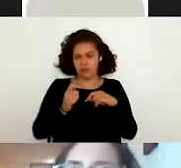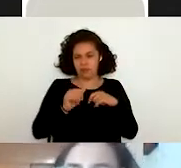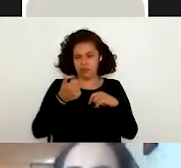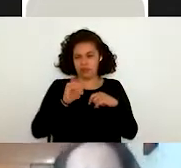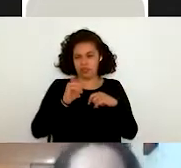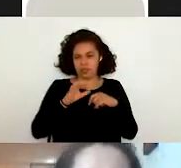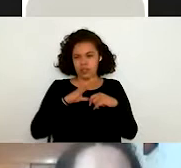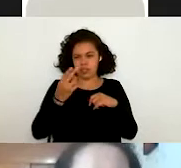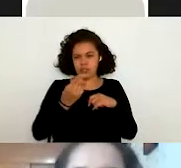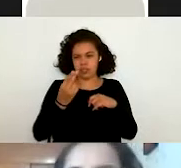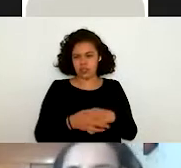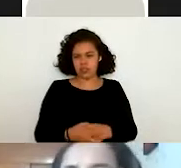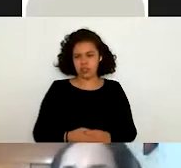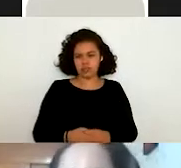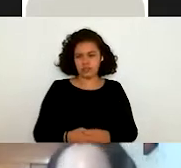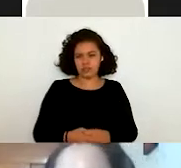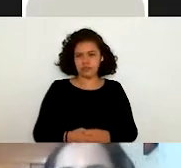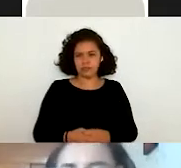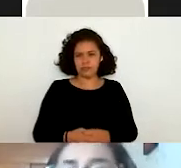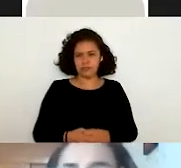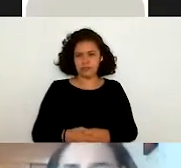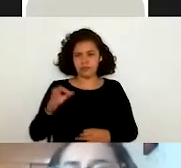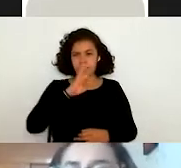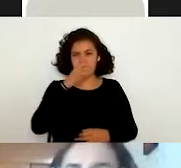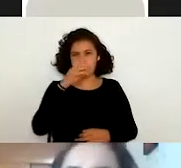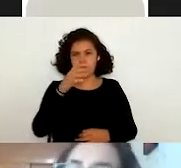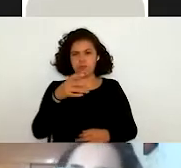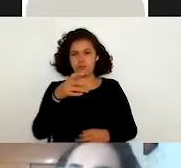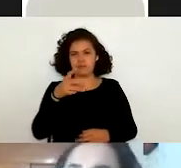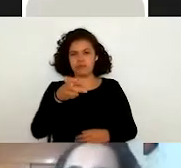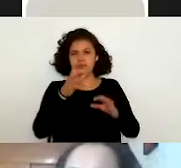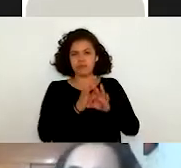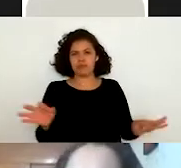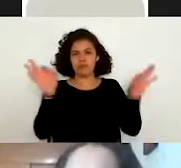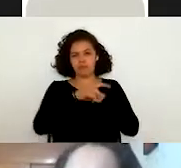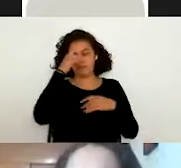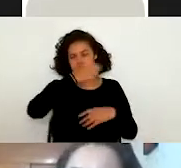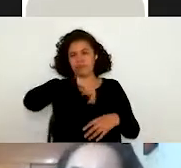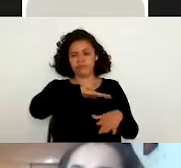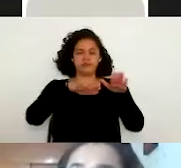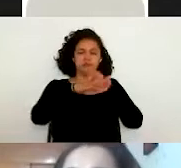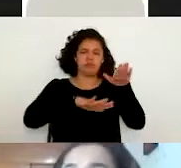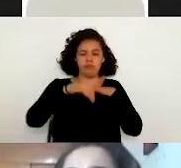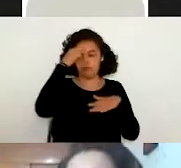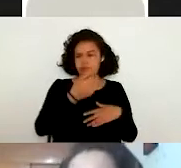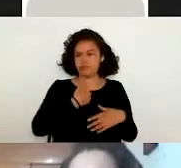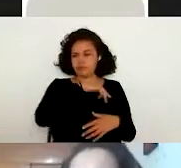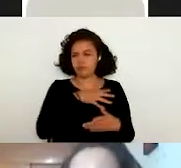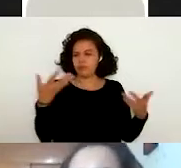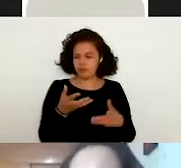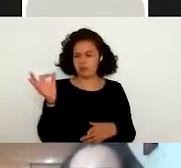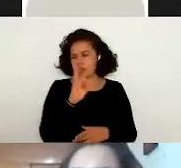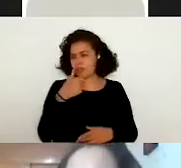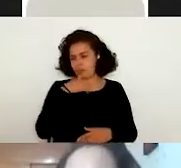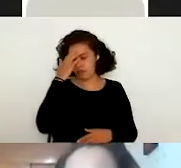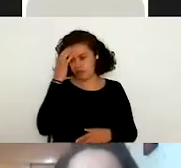me parece que sí son importantes porque eso nos va a dar fundamentación, ¿no? O sea, si yo conozco